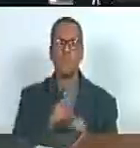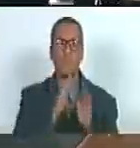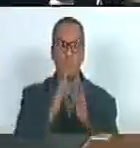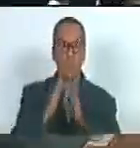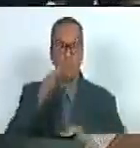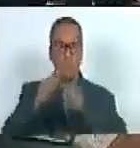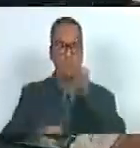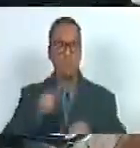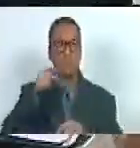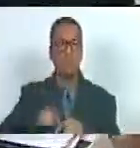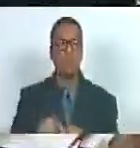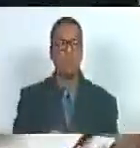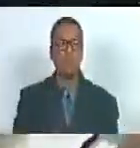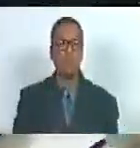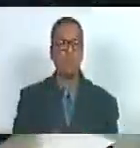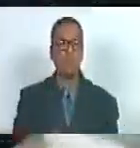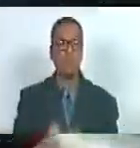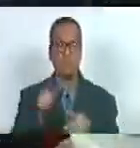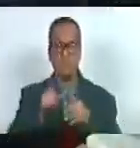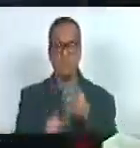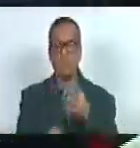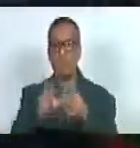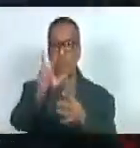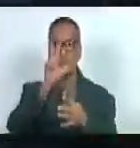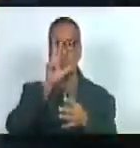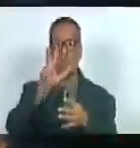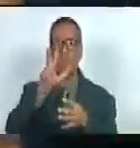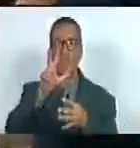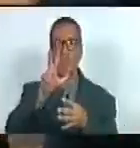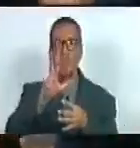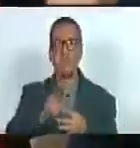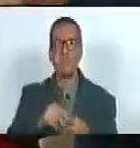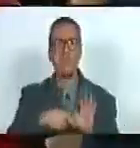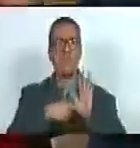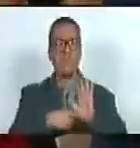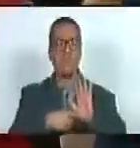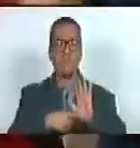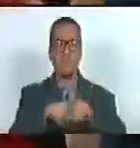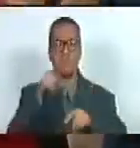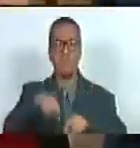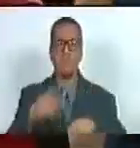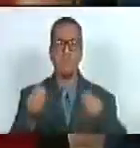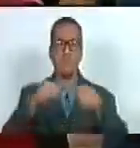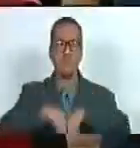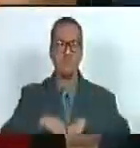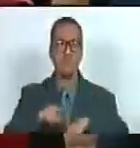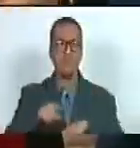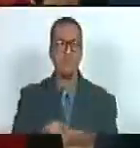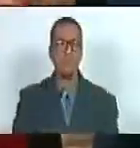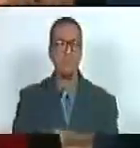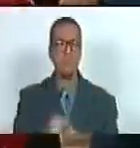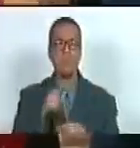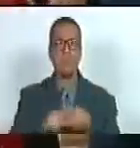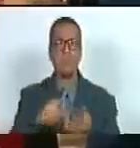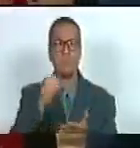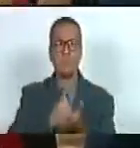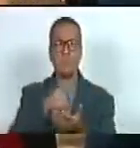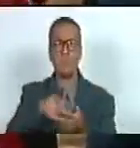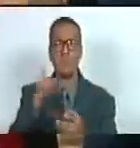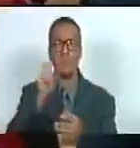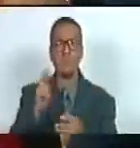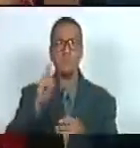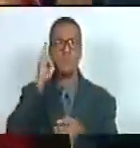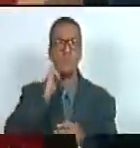jurídico tercero publicar el presente acuerdo en canceto oficial de la